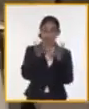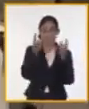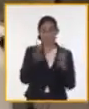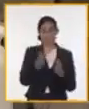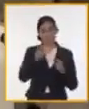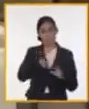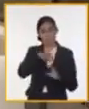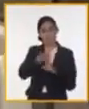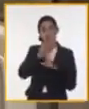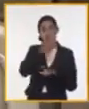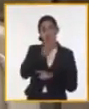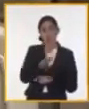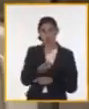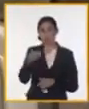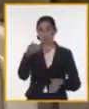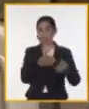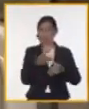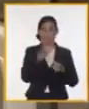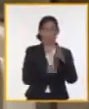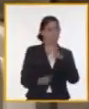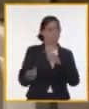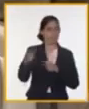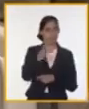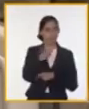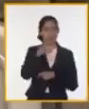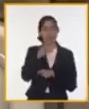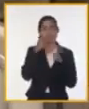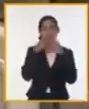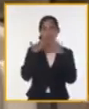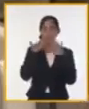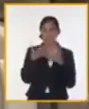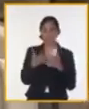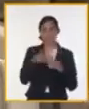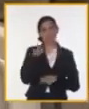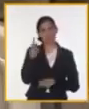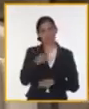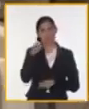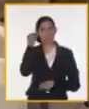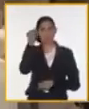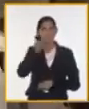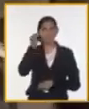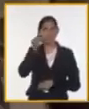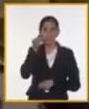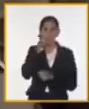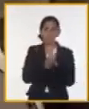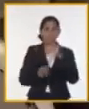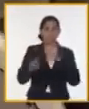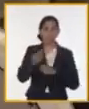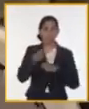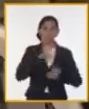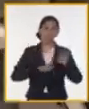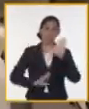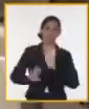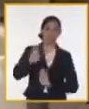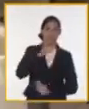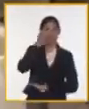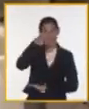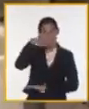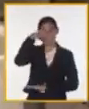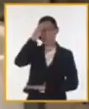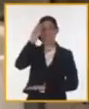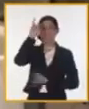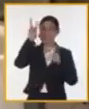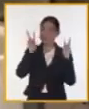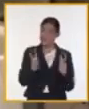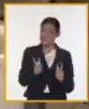los jóvenes y el protagonismo en este sentido, que además consideramos que es estratégico. La defensa de la patria, tema que además